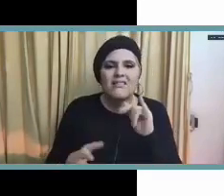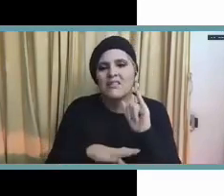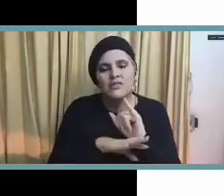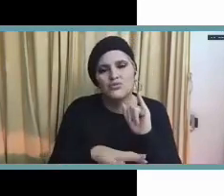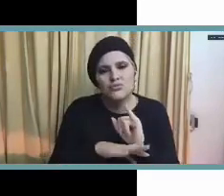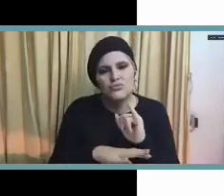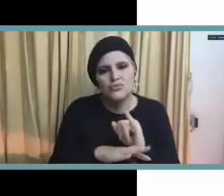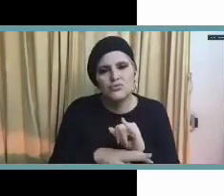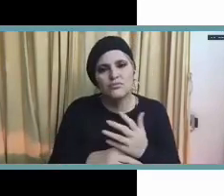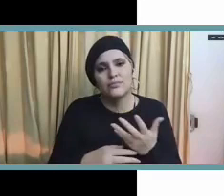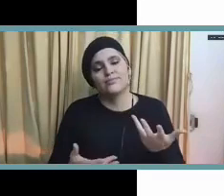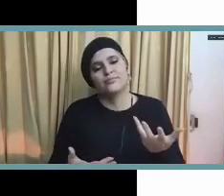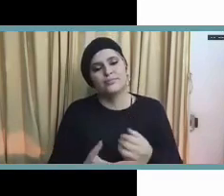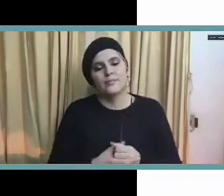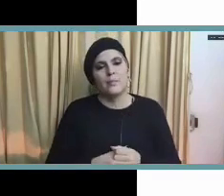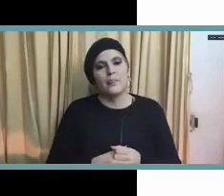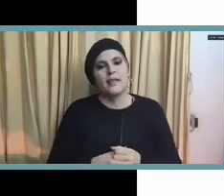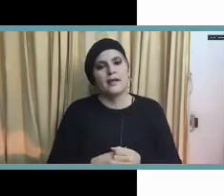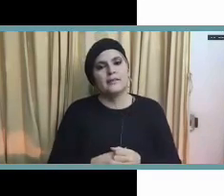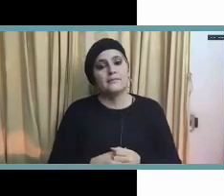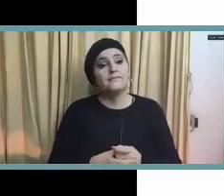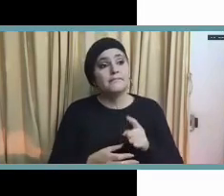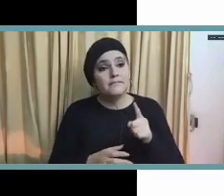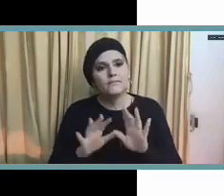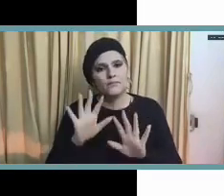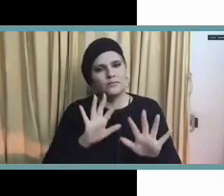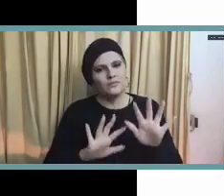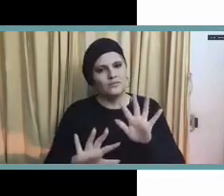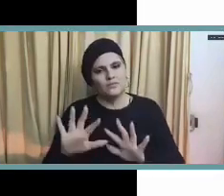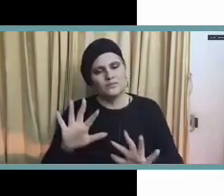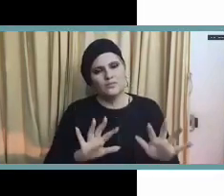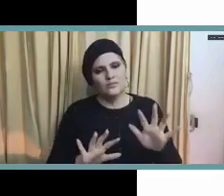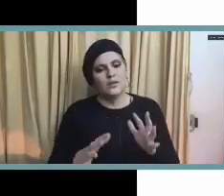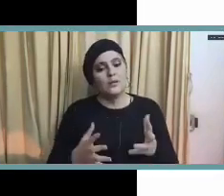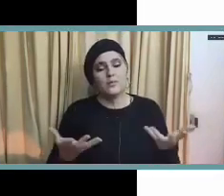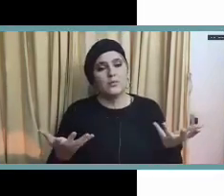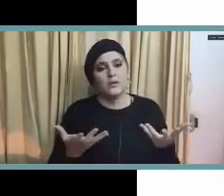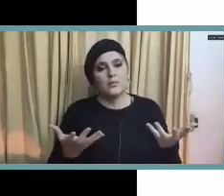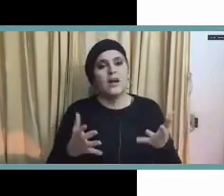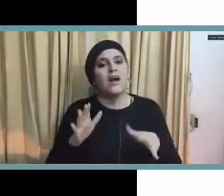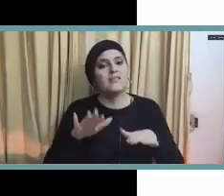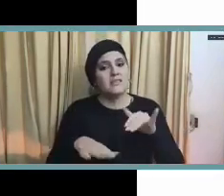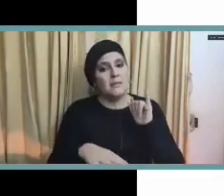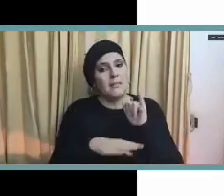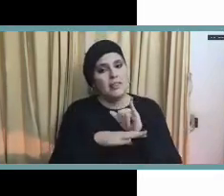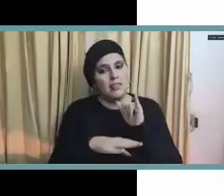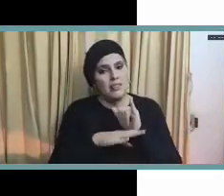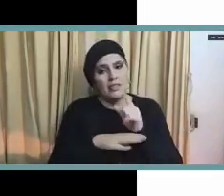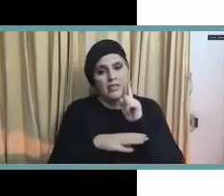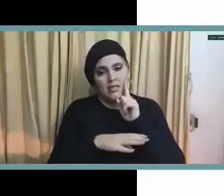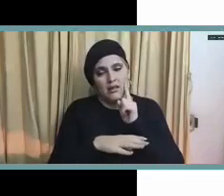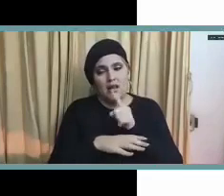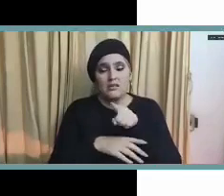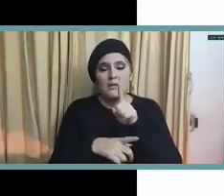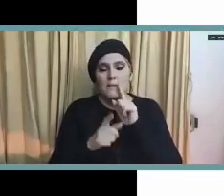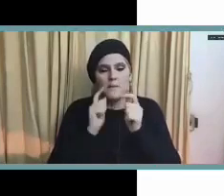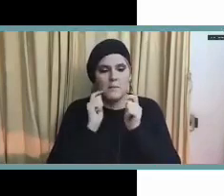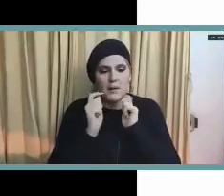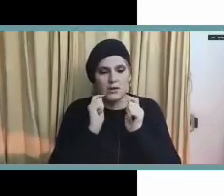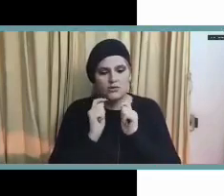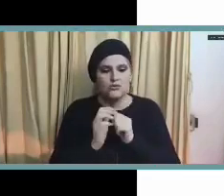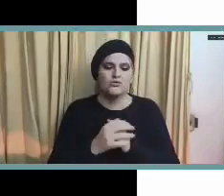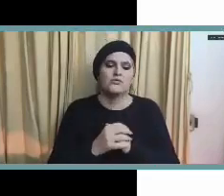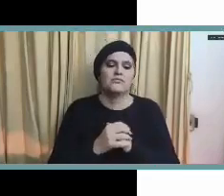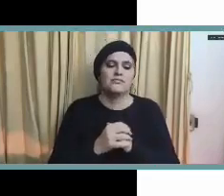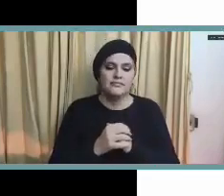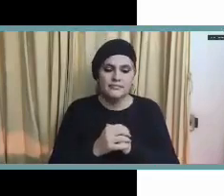Y eso tenemos que tener mucho, mucho cuidado. ¿Por qué? Porque hay mentiras que son peligrosas. Es increíble que